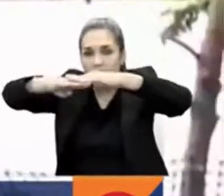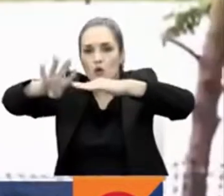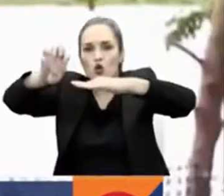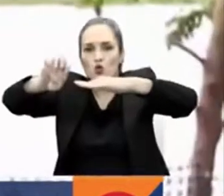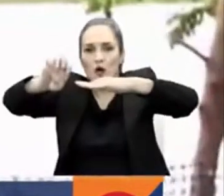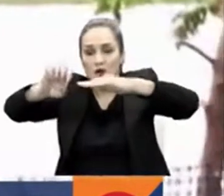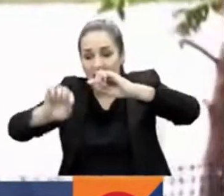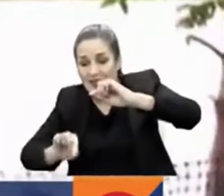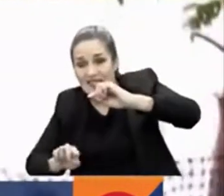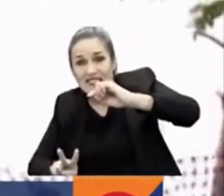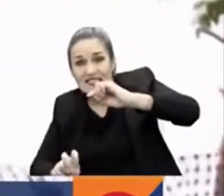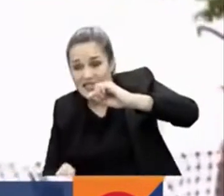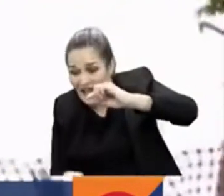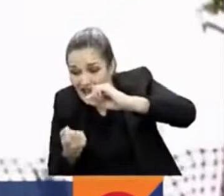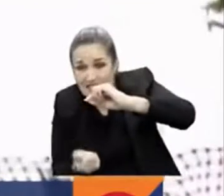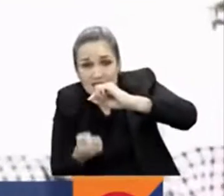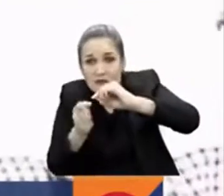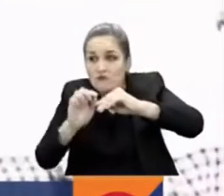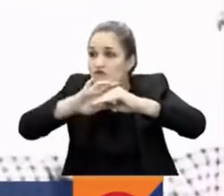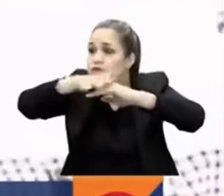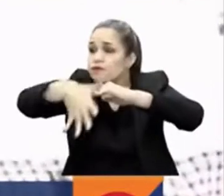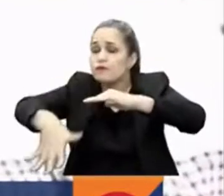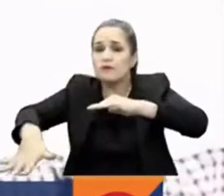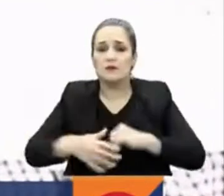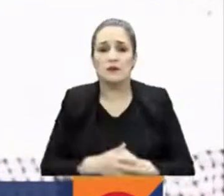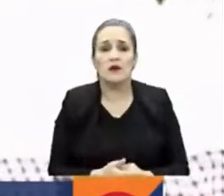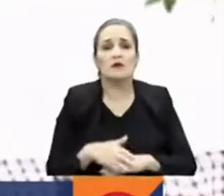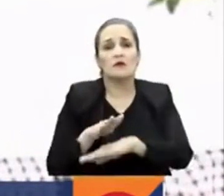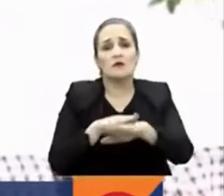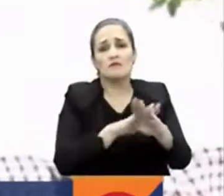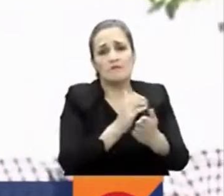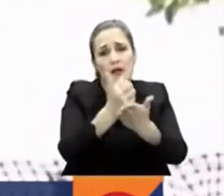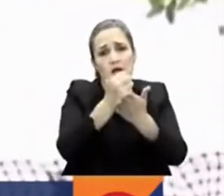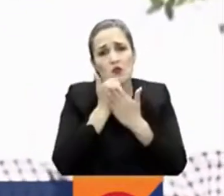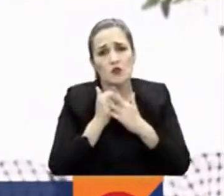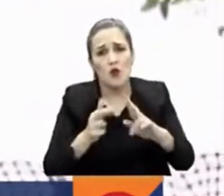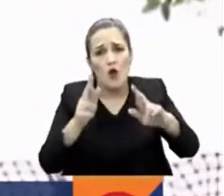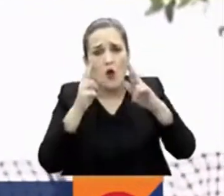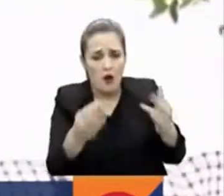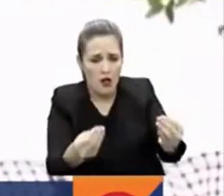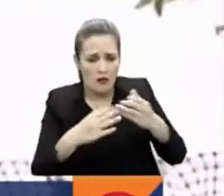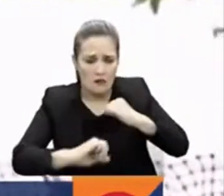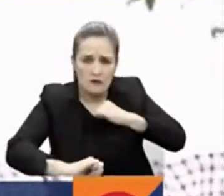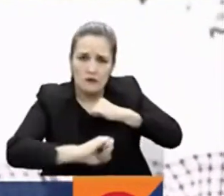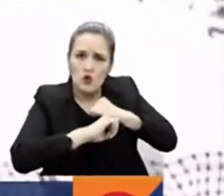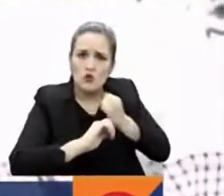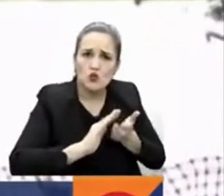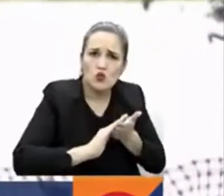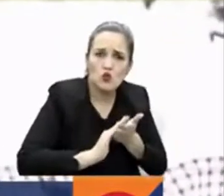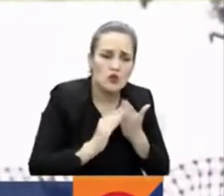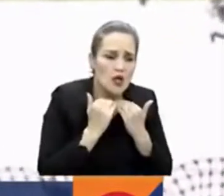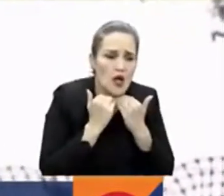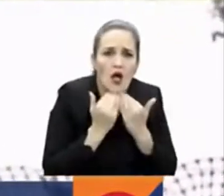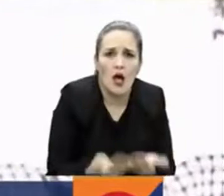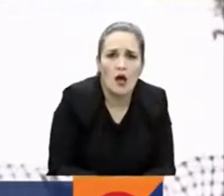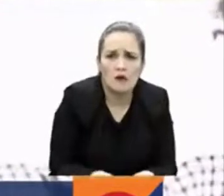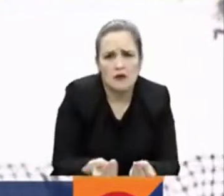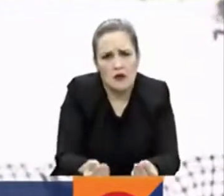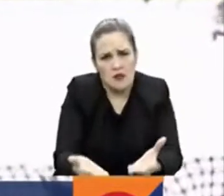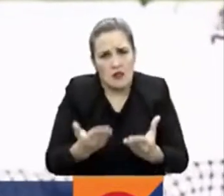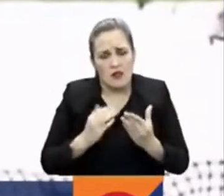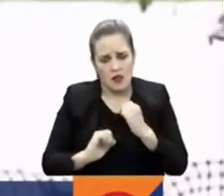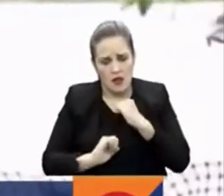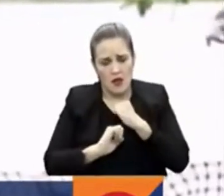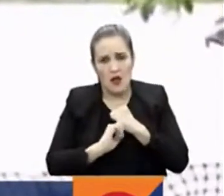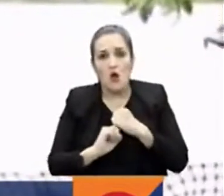desbordamiento. Escuche nuestro llamado y nos puedan brindar herramientas, soluciones que nos permitan a todos los habitantes del sur del